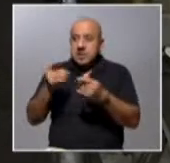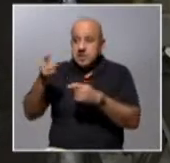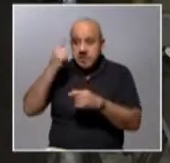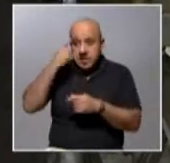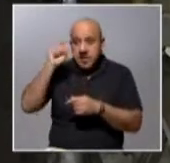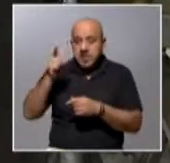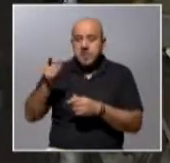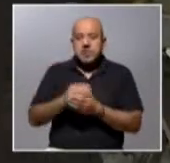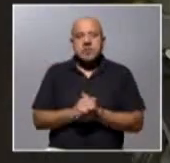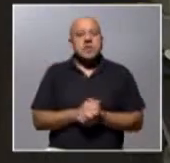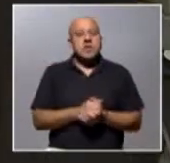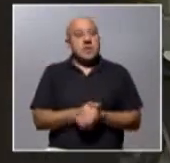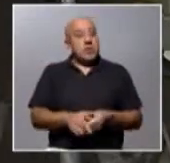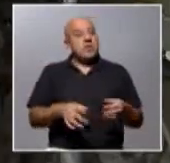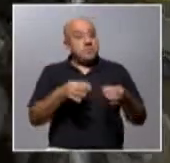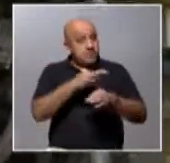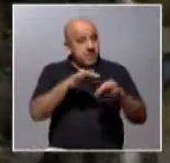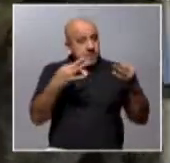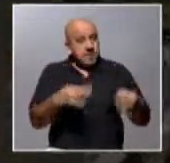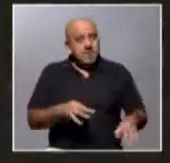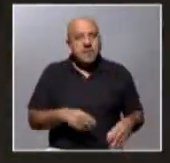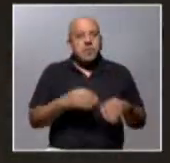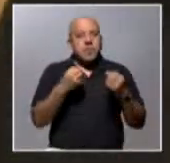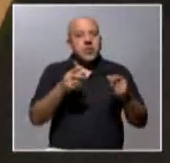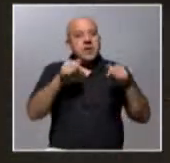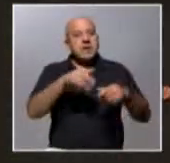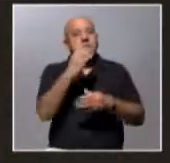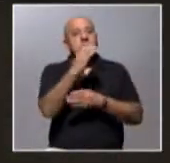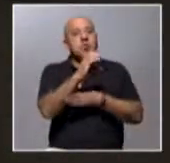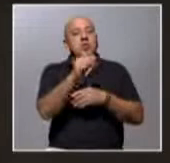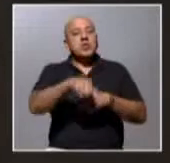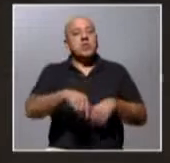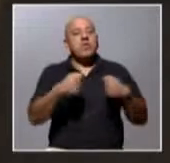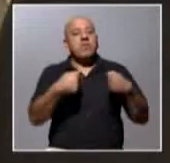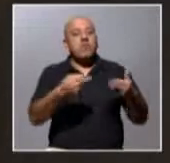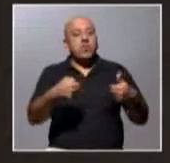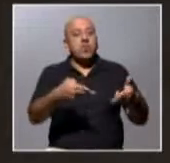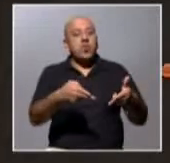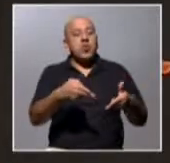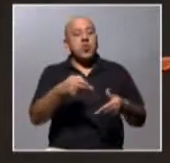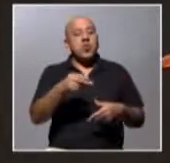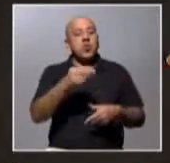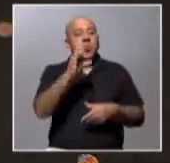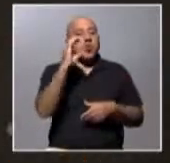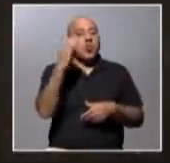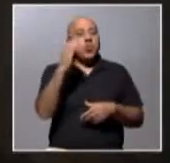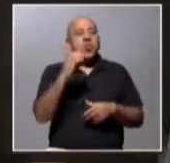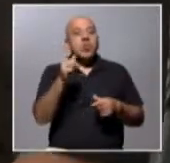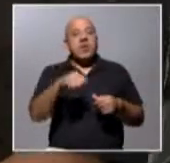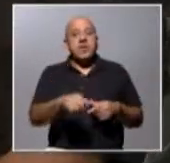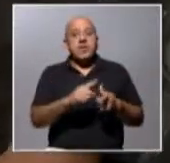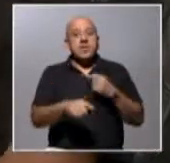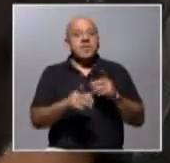que tuvieron ellos. Excelente, porque el Tito Borjas también es un club, es un fútbol club, Tito Borjas Fútbol Club, ya no juegan al fútbol, pero están